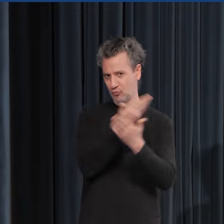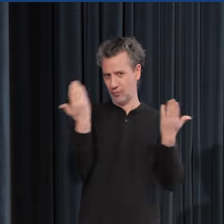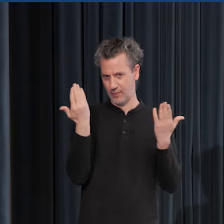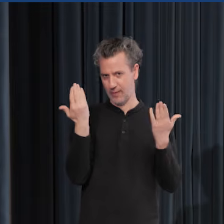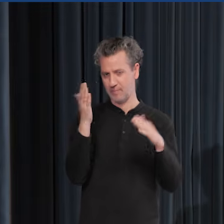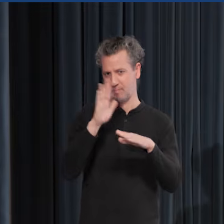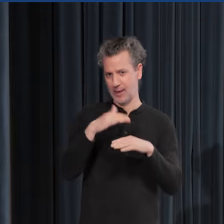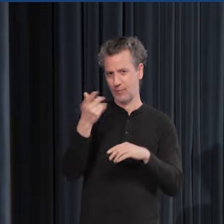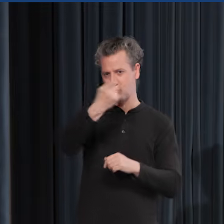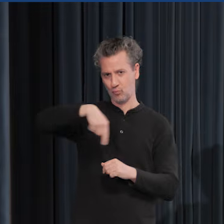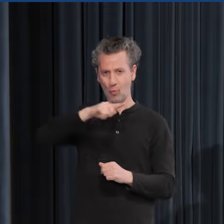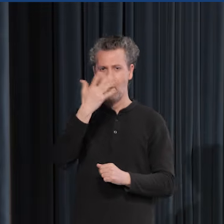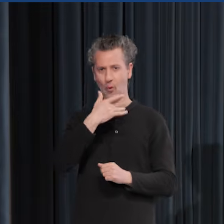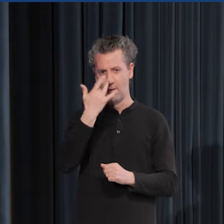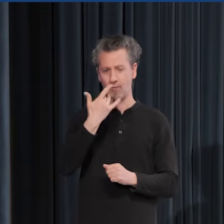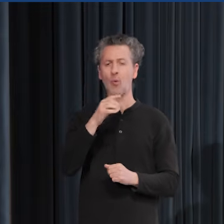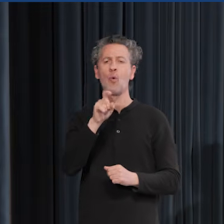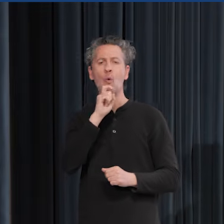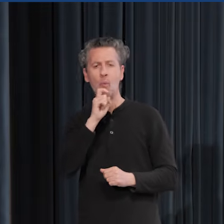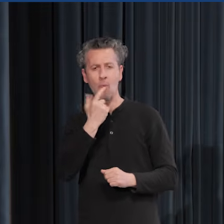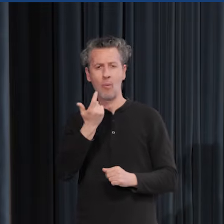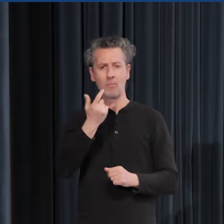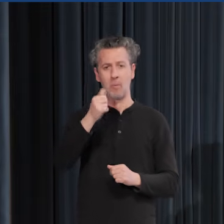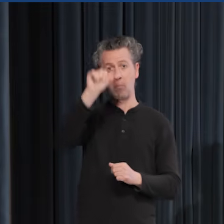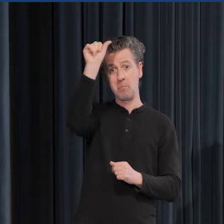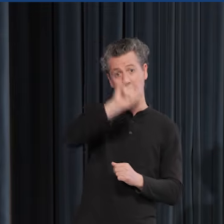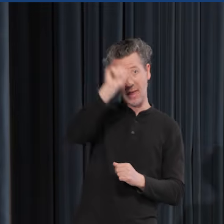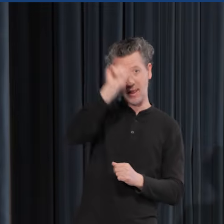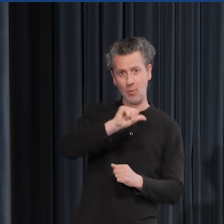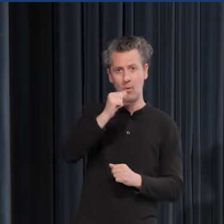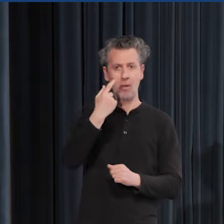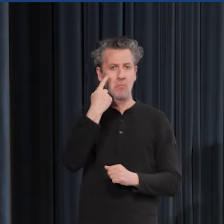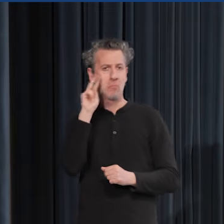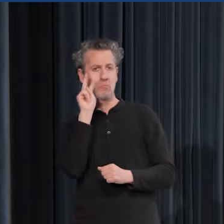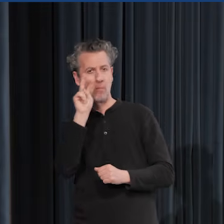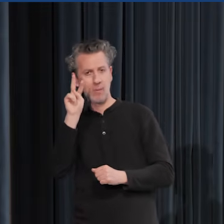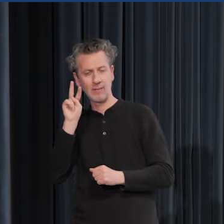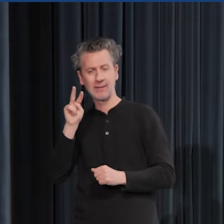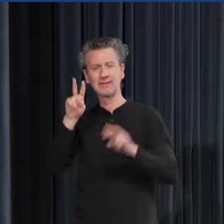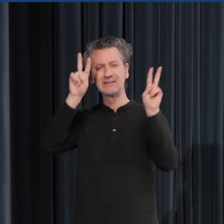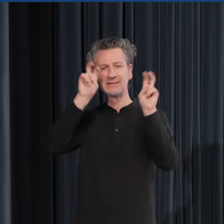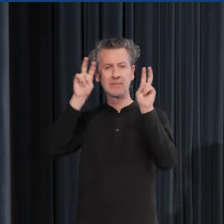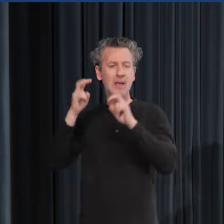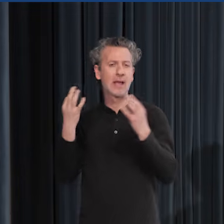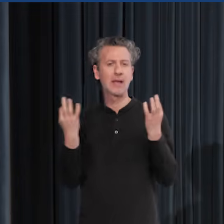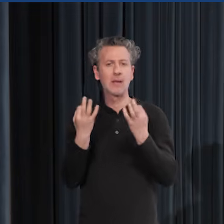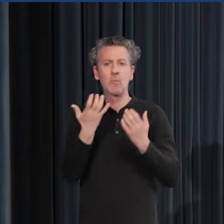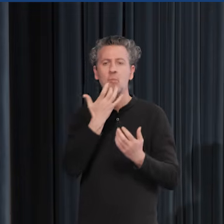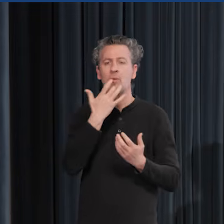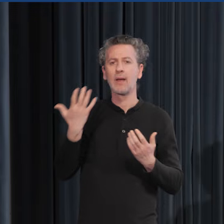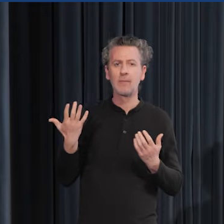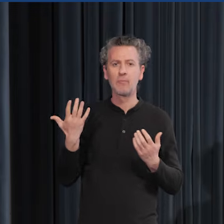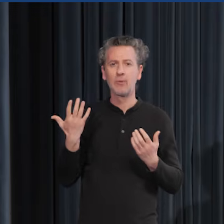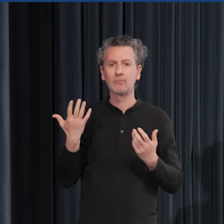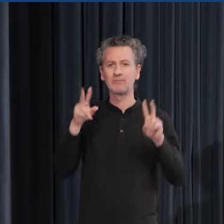de el visionado de películas que tratan sobre temas que podrían